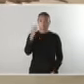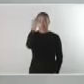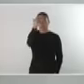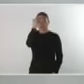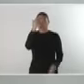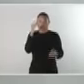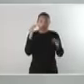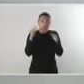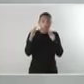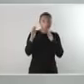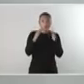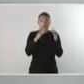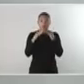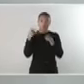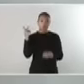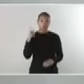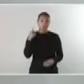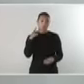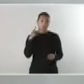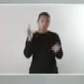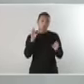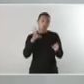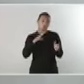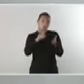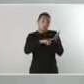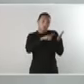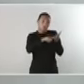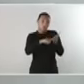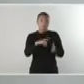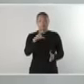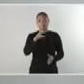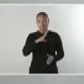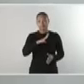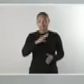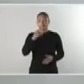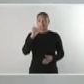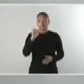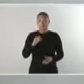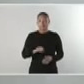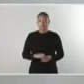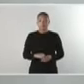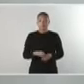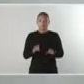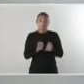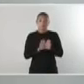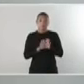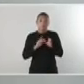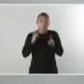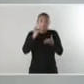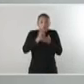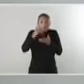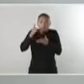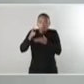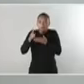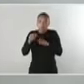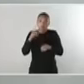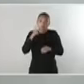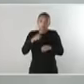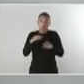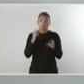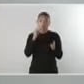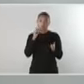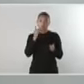políticos en las contiendas electorales hay pues de alguna forma señalamientos alusiones